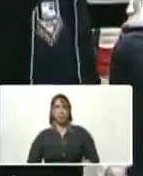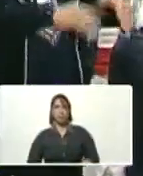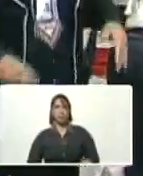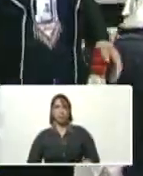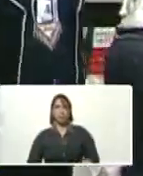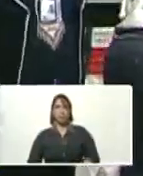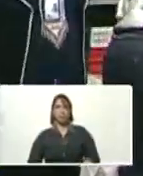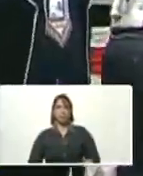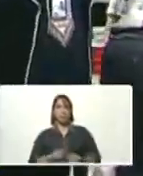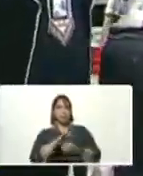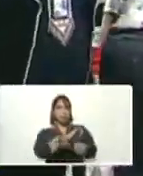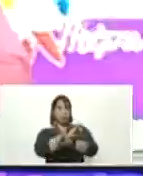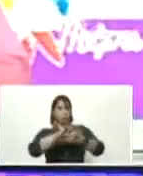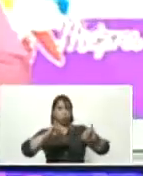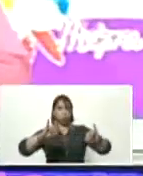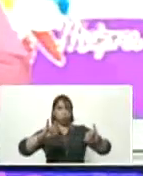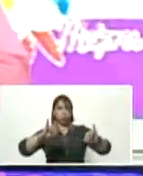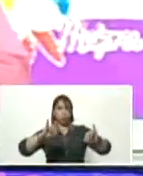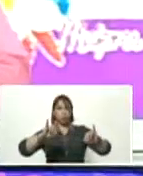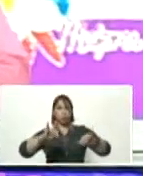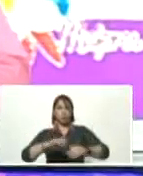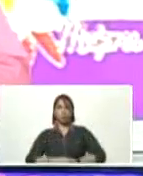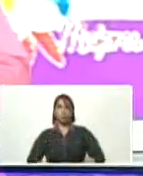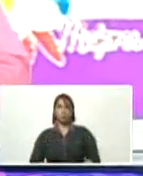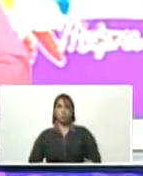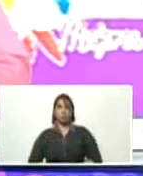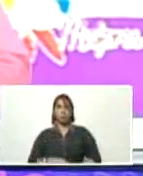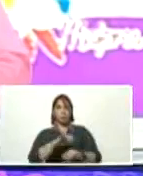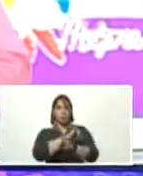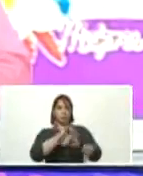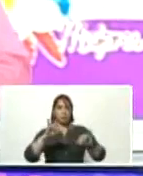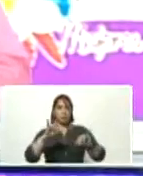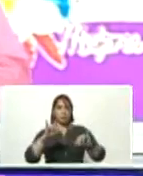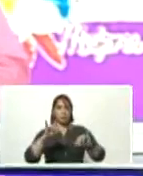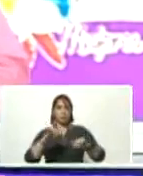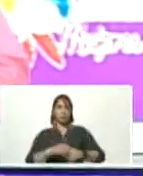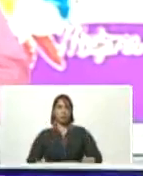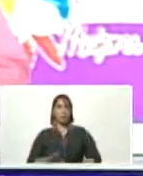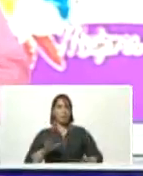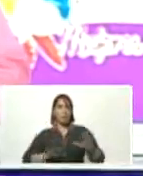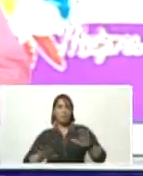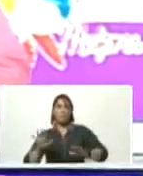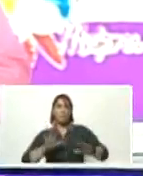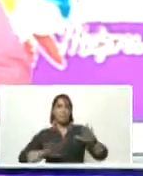Y para terminar, vamos a terminar con Calixto.